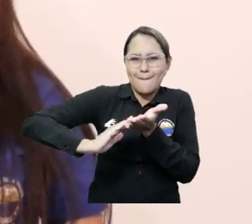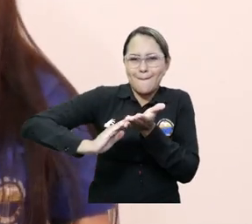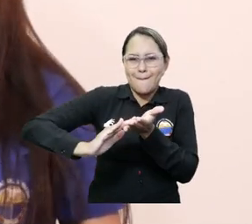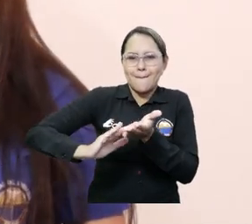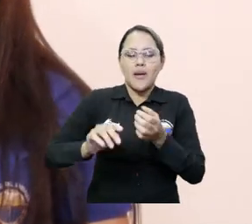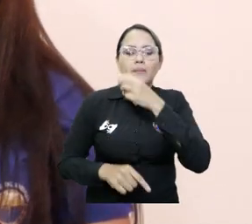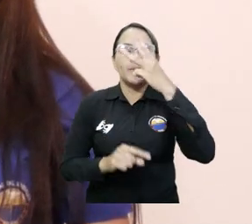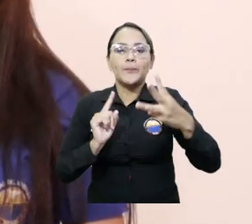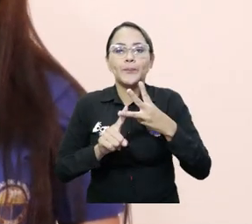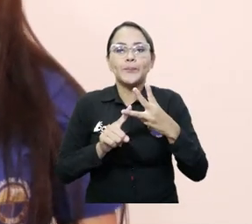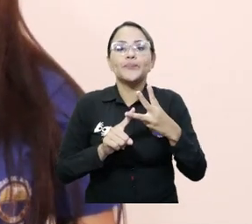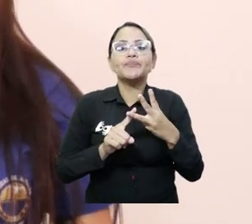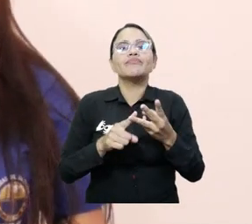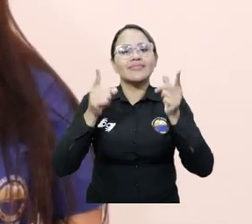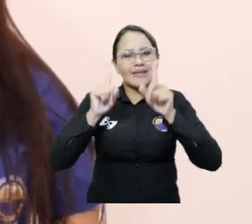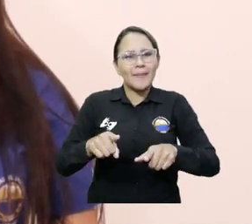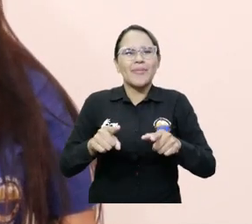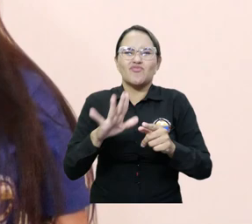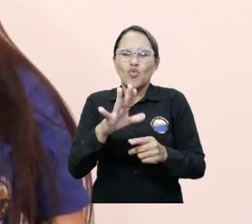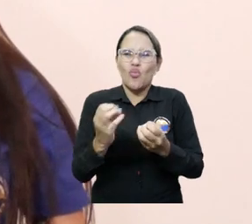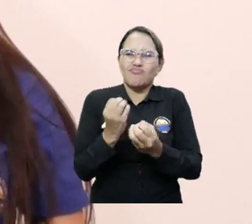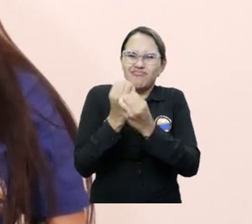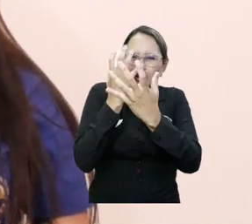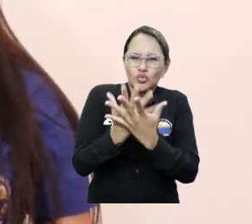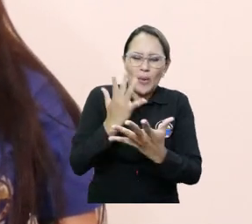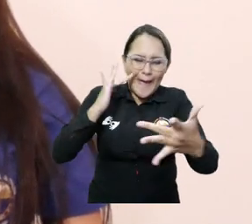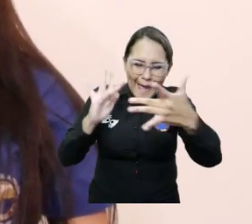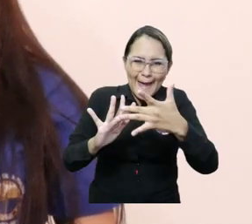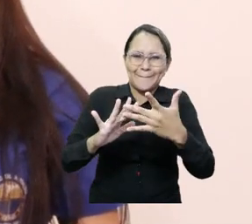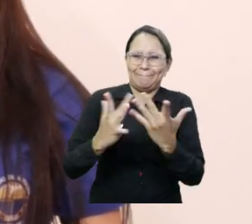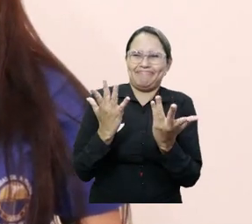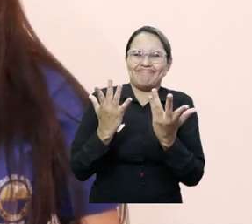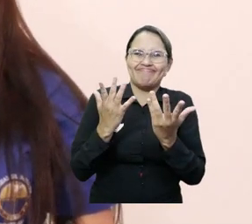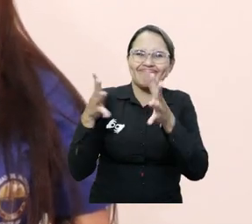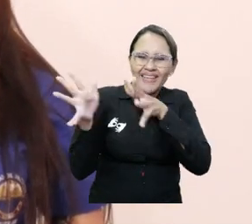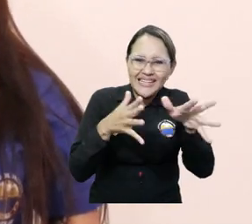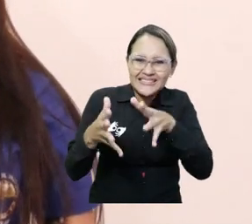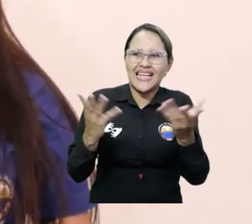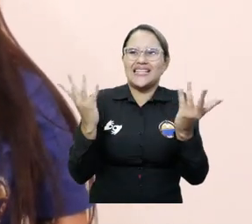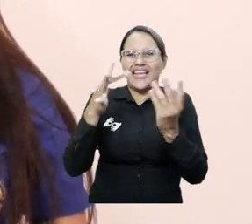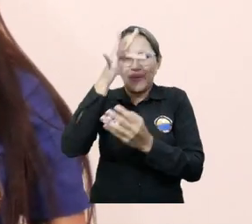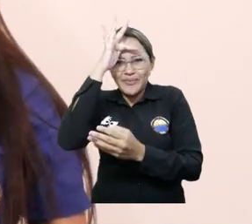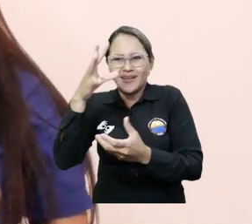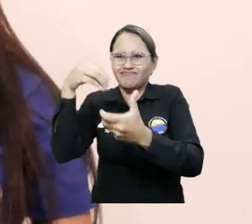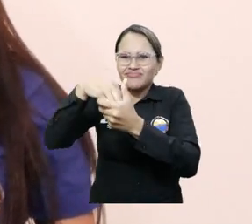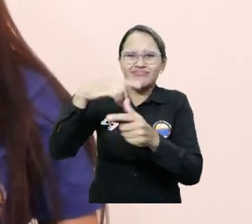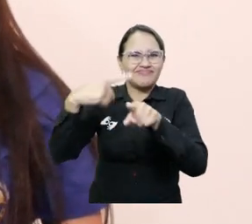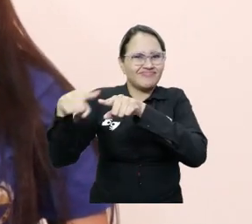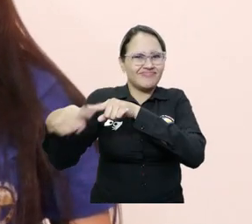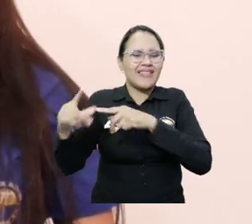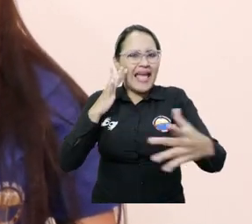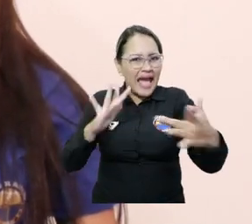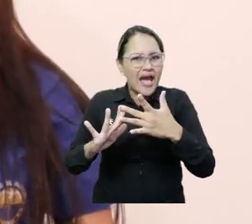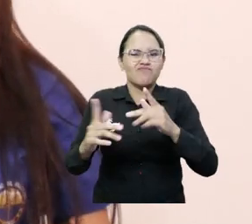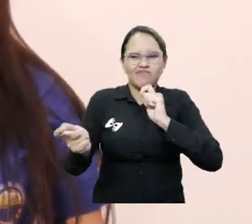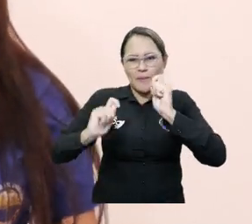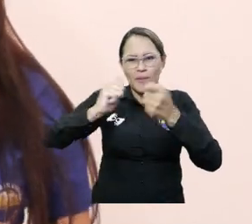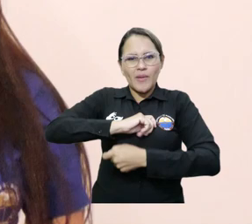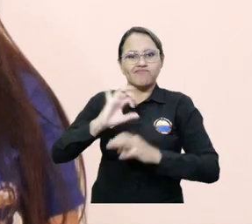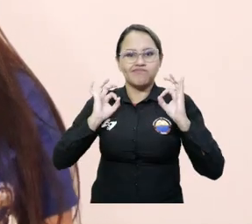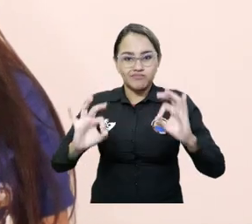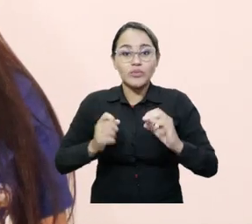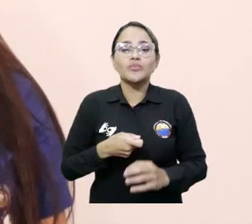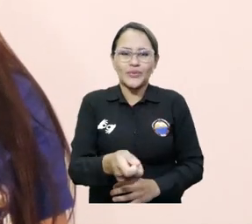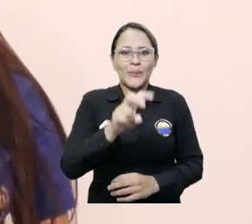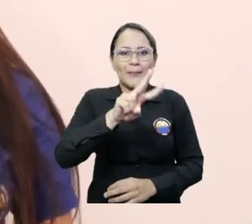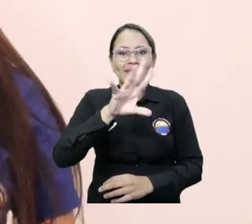programa. Tercero, cambios estructurales en la pedagogía, en nuestras áreas básicas y clínicas para que se cumplan los objetivos de nuestro plan de estudio. Por eso,